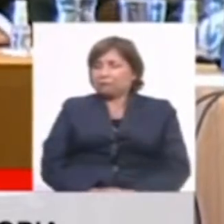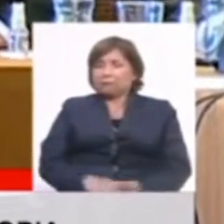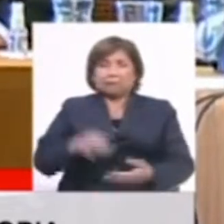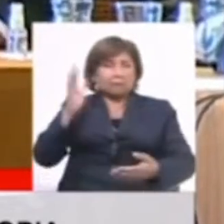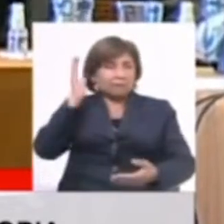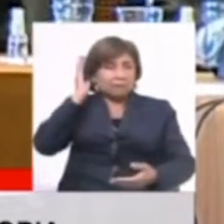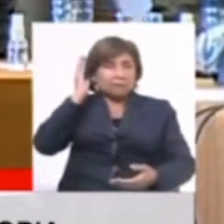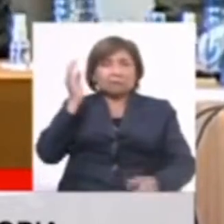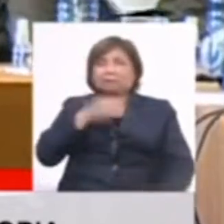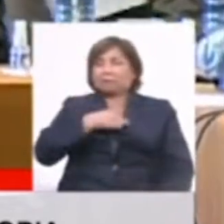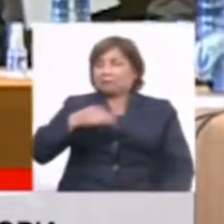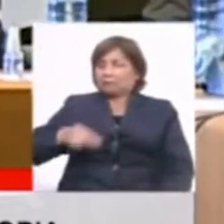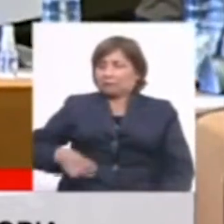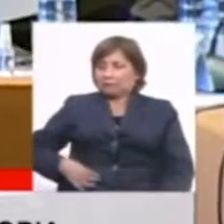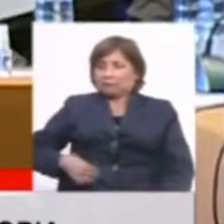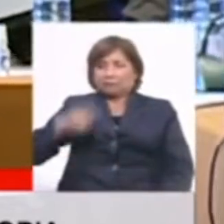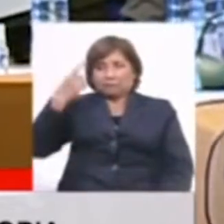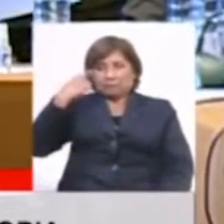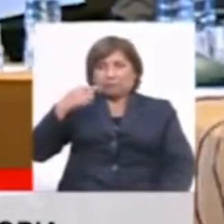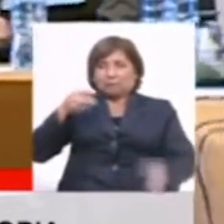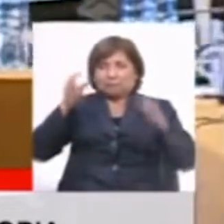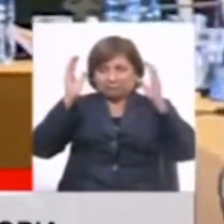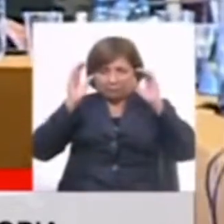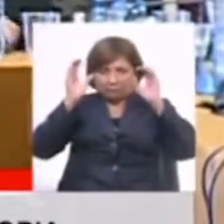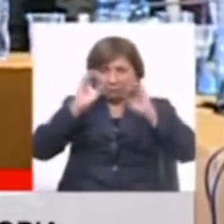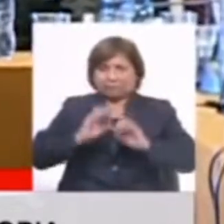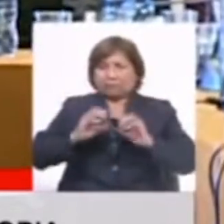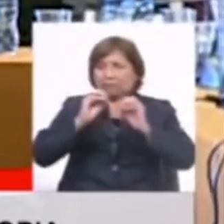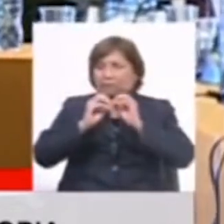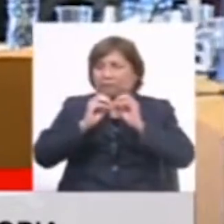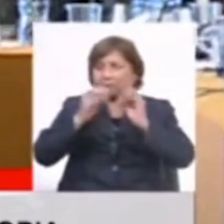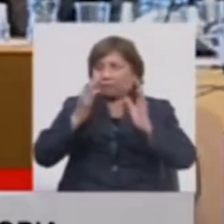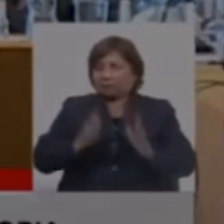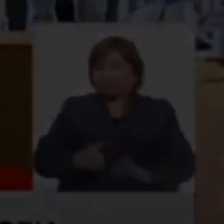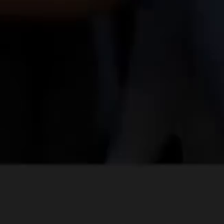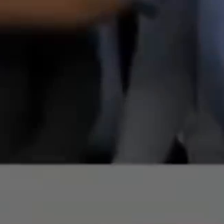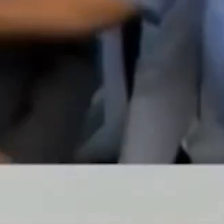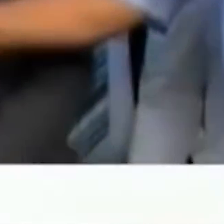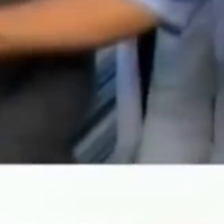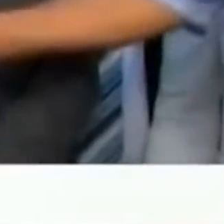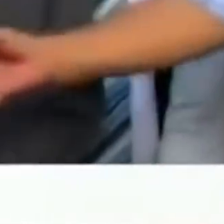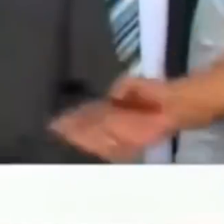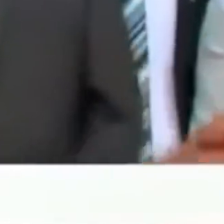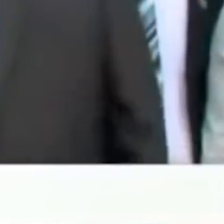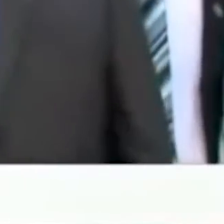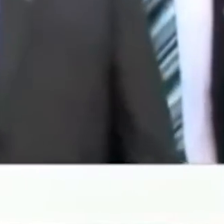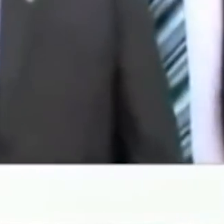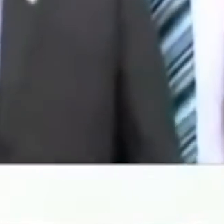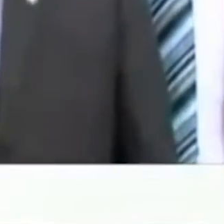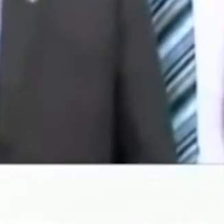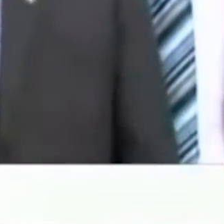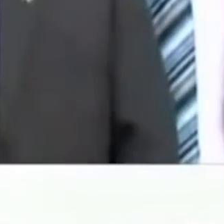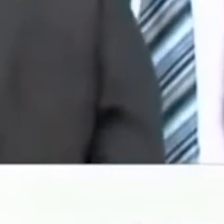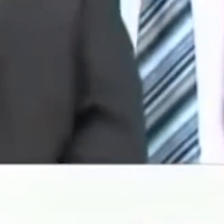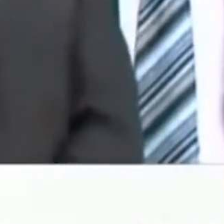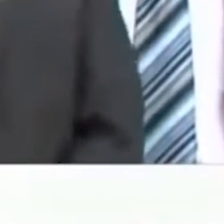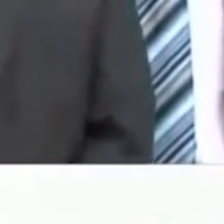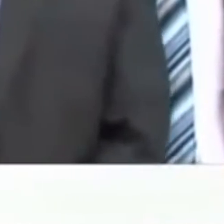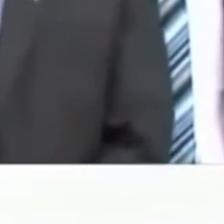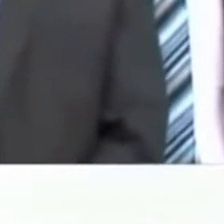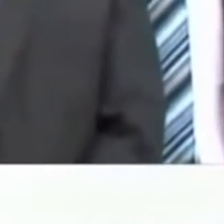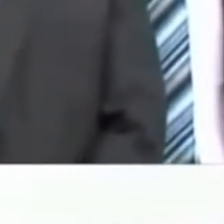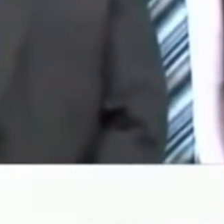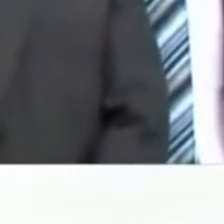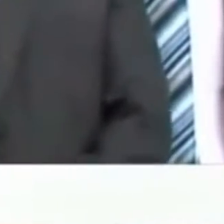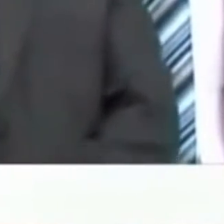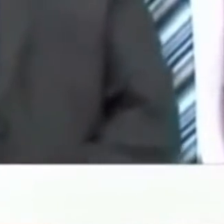escuchando a los ministros y para llegar a soluciones concretas. Y en estos momentos escuchamos una vez más declaraciones del jefe de Estado. Al